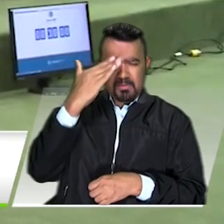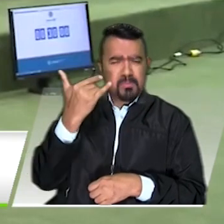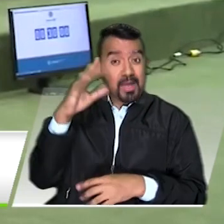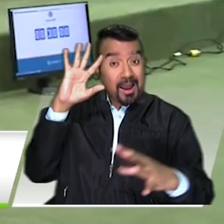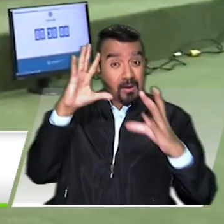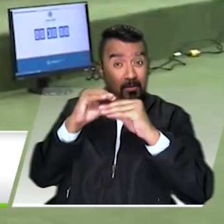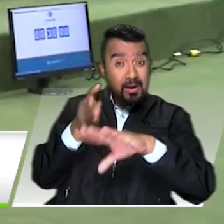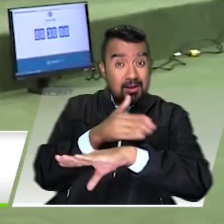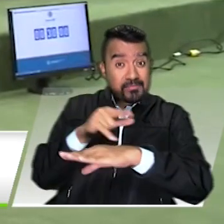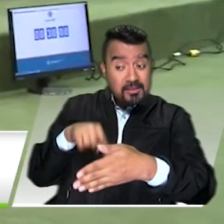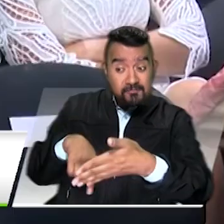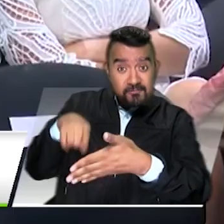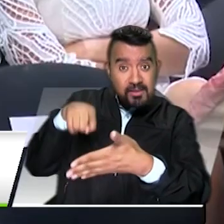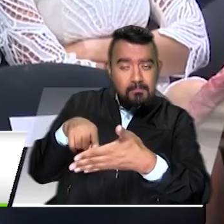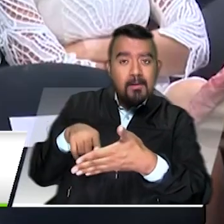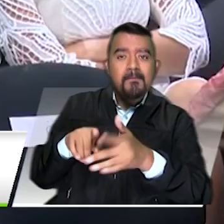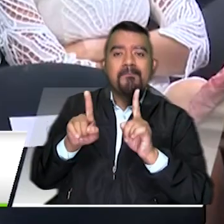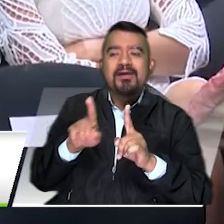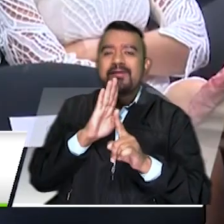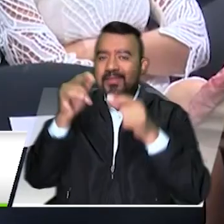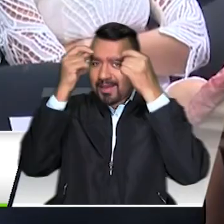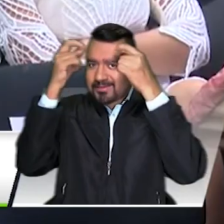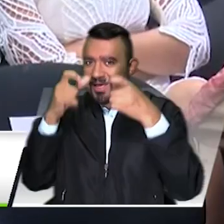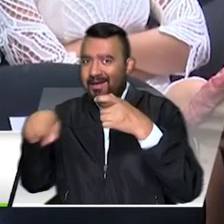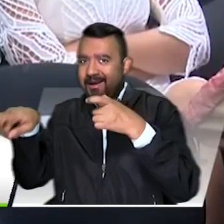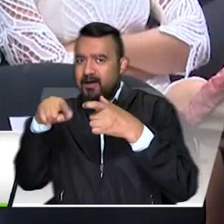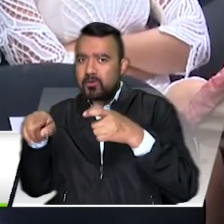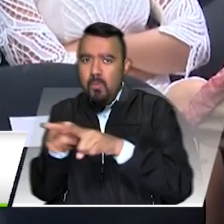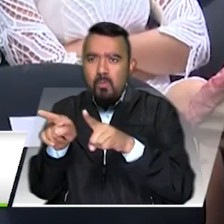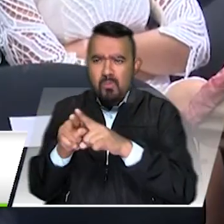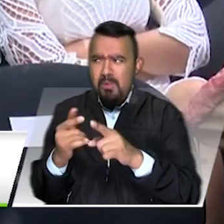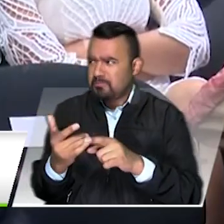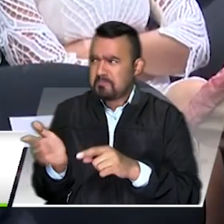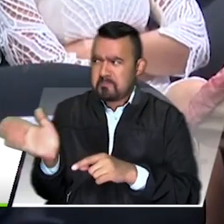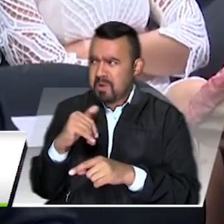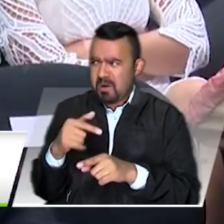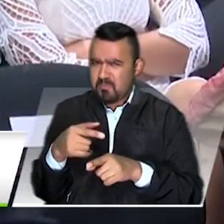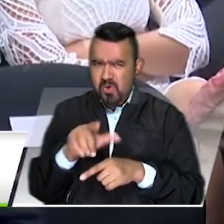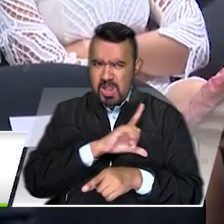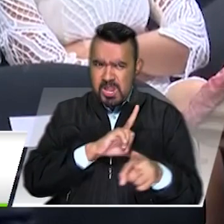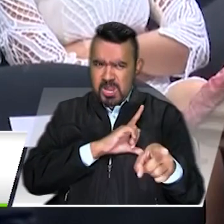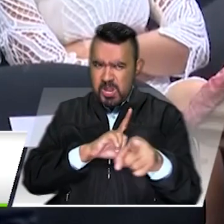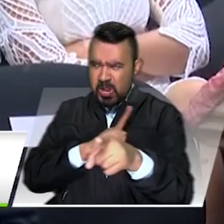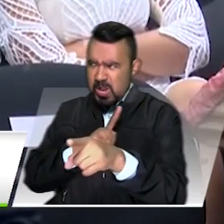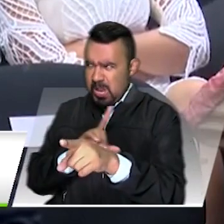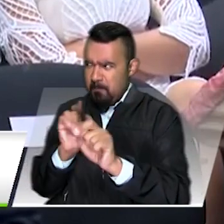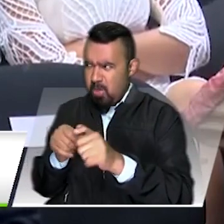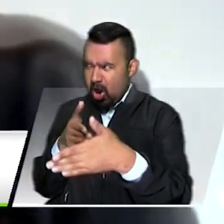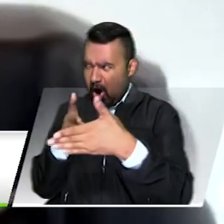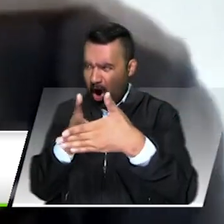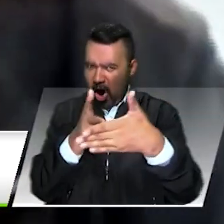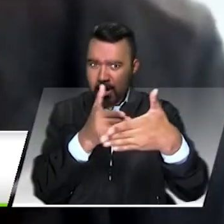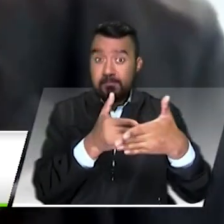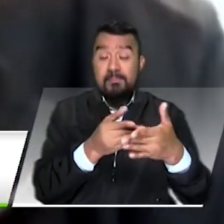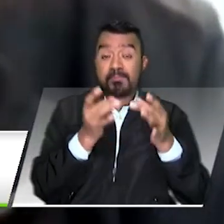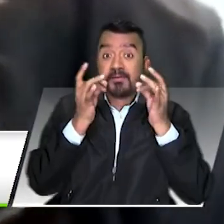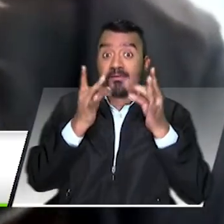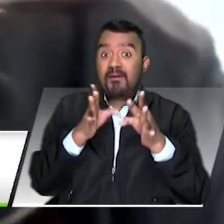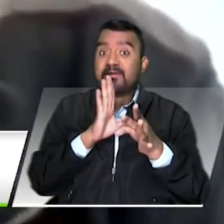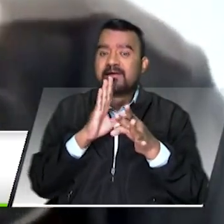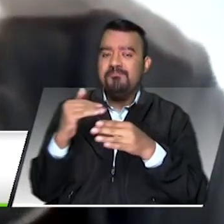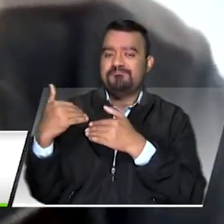agentes de estado habrían participado en lo que llaman plan de exterminio político en contra de los defensores de derechos humanos y líderes sociales